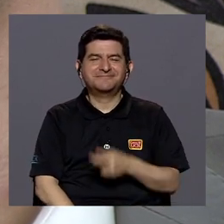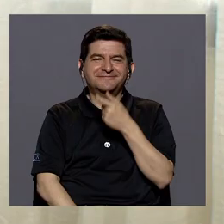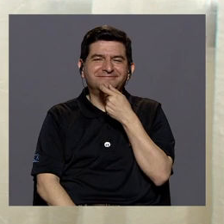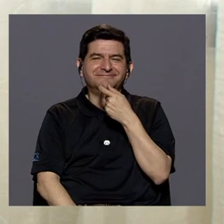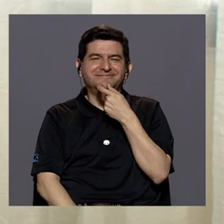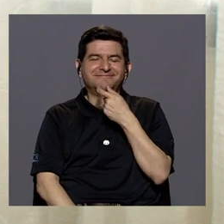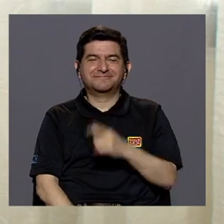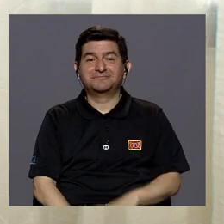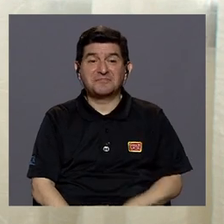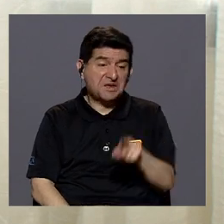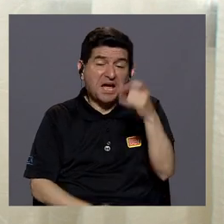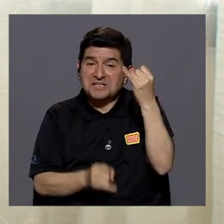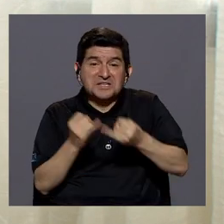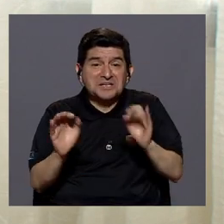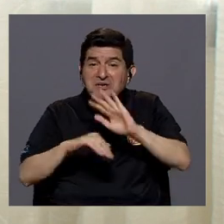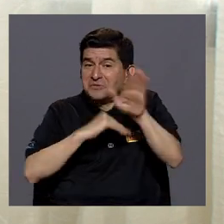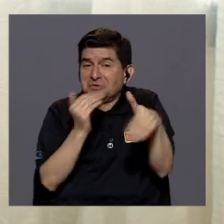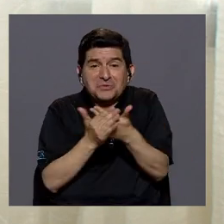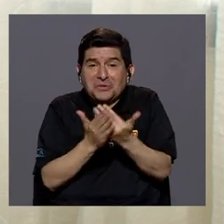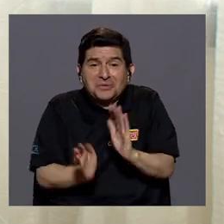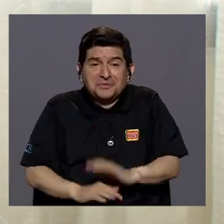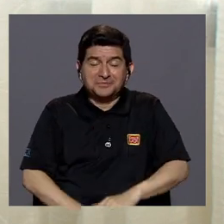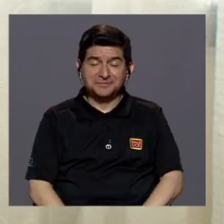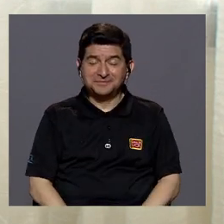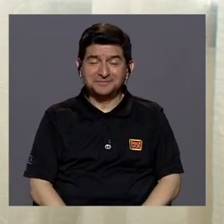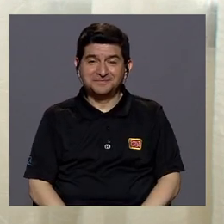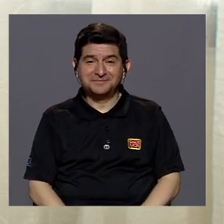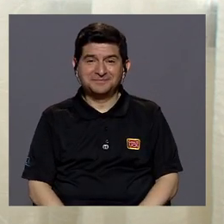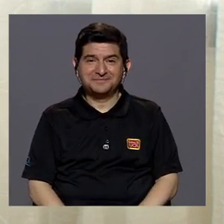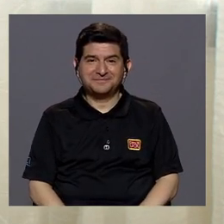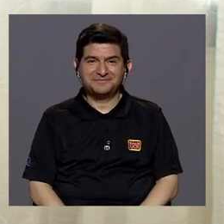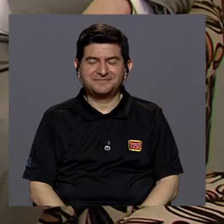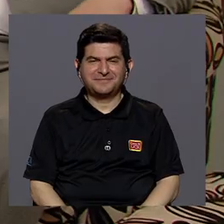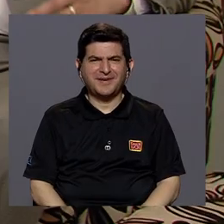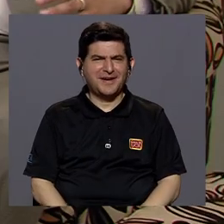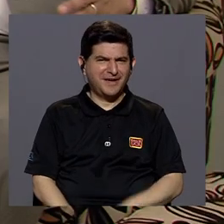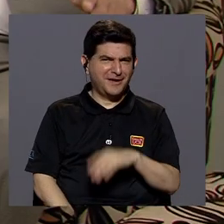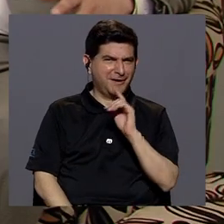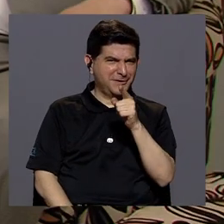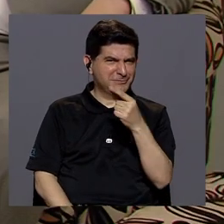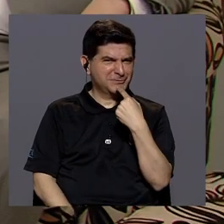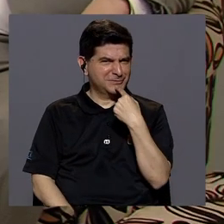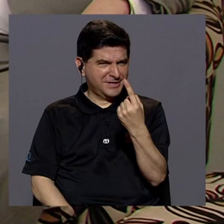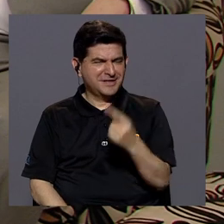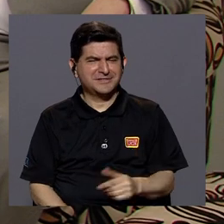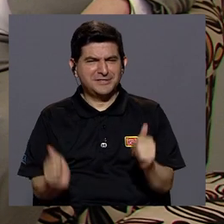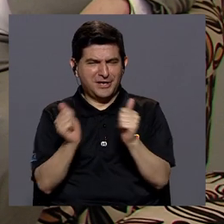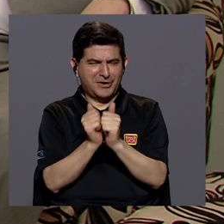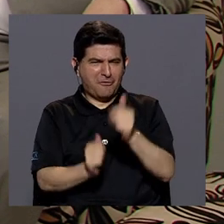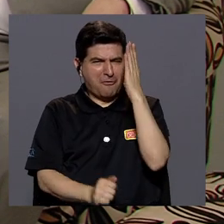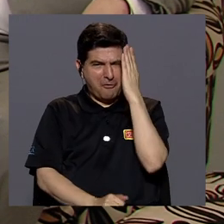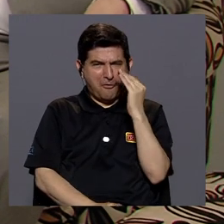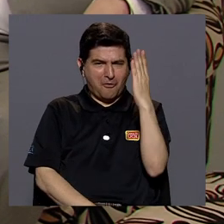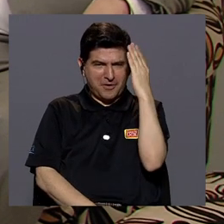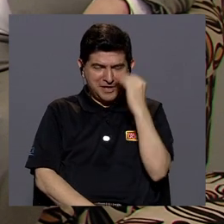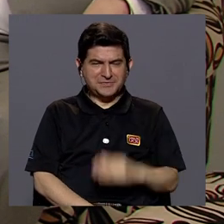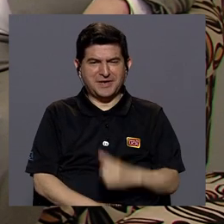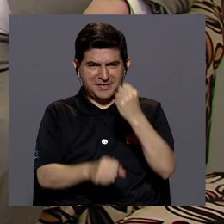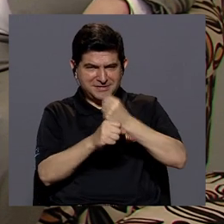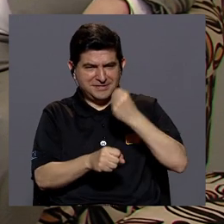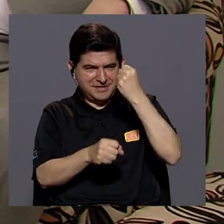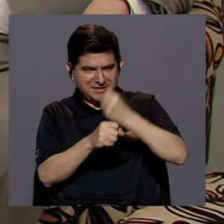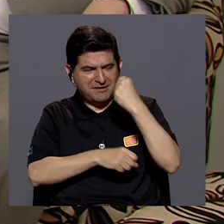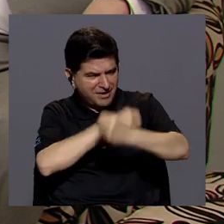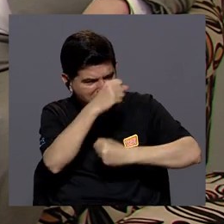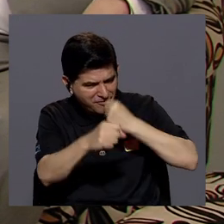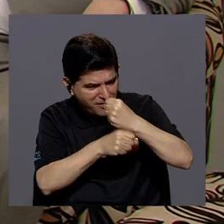Y ahí terminó. Y ahí terminó. Sí. ¿Qué le diría usted con tanta experiencia dedicada a una columna durante tantos